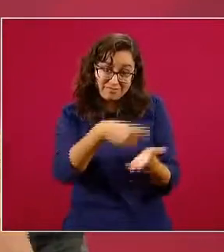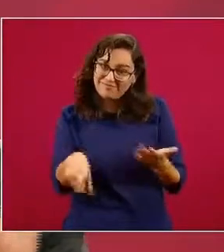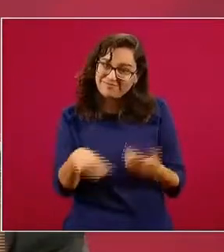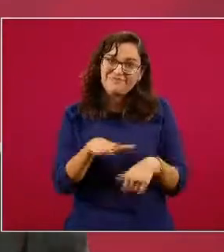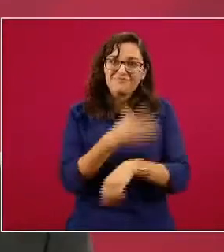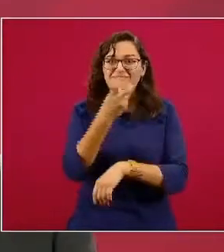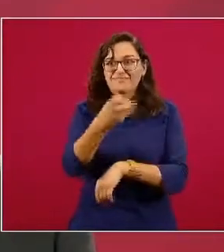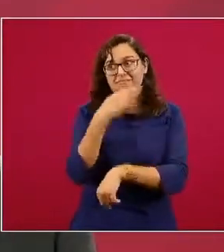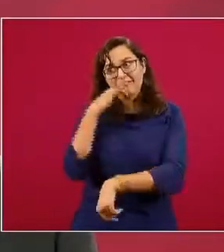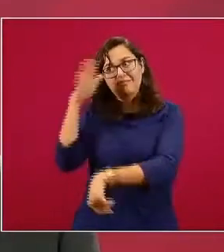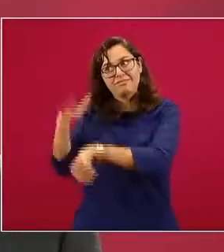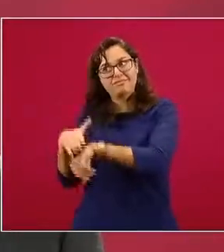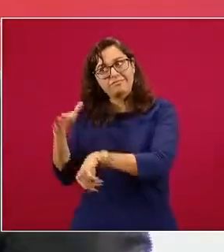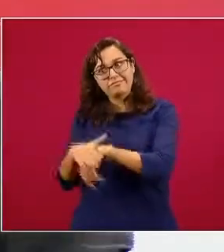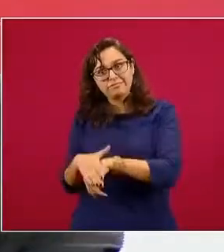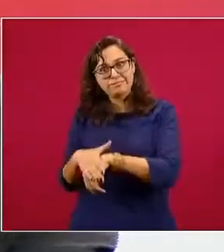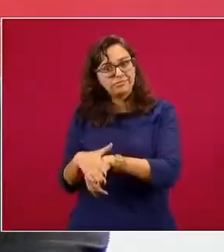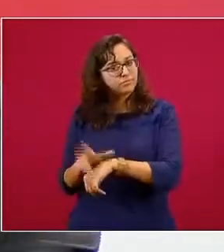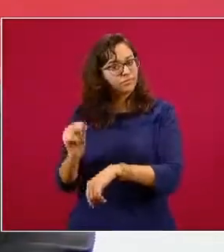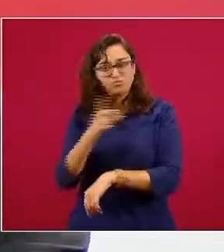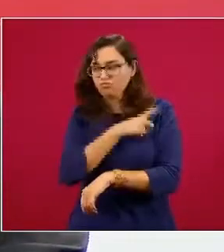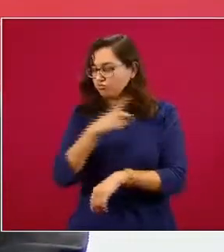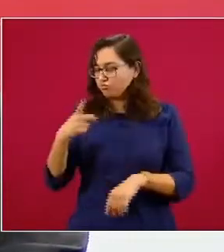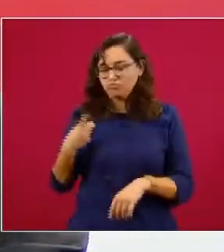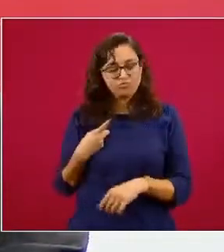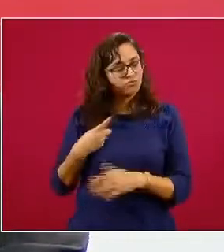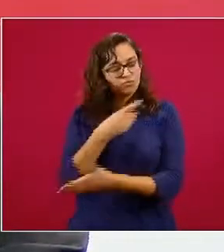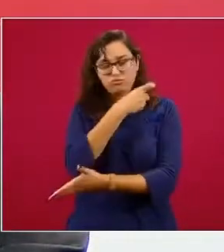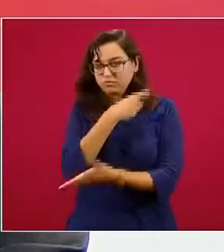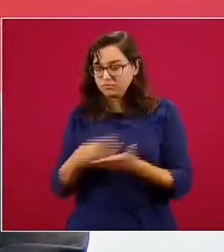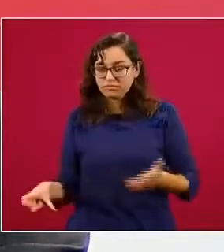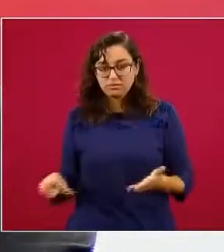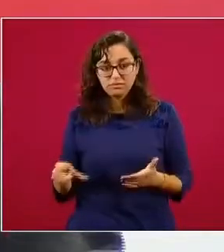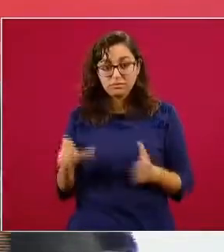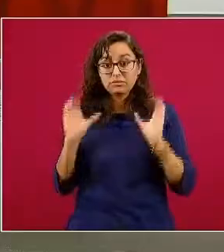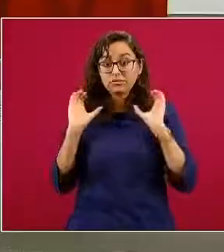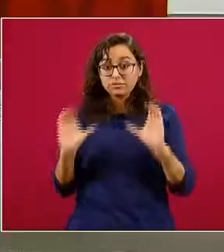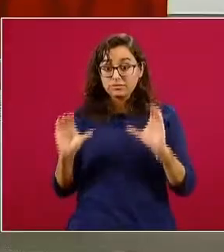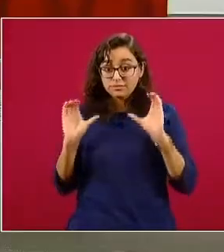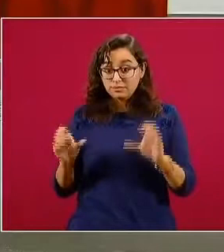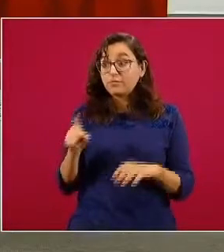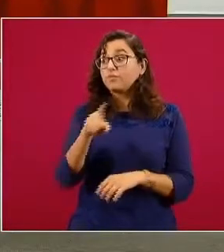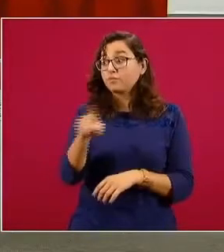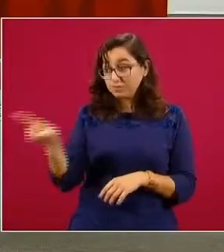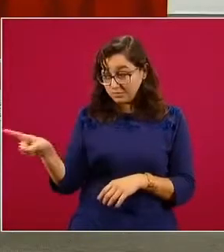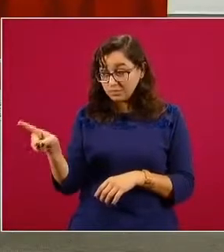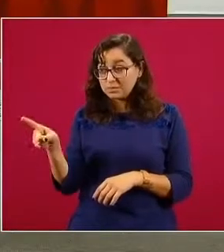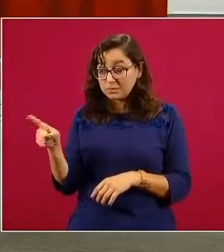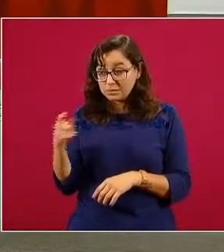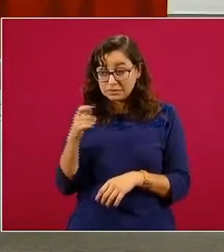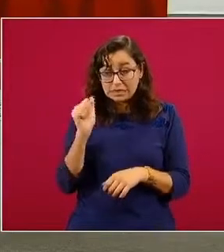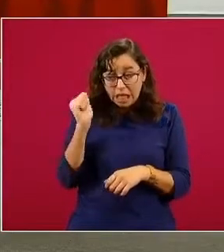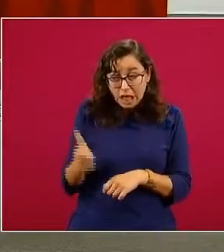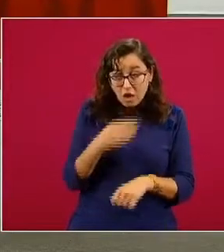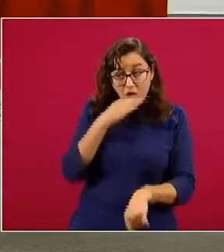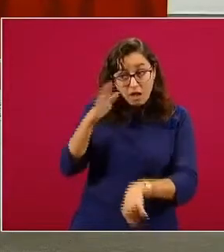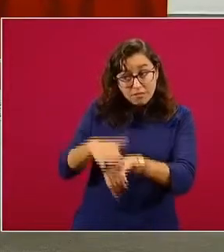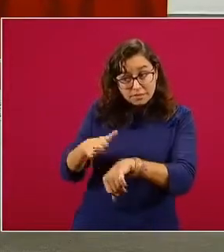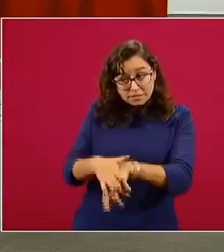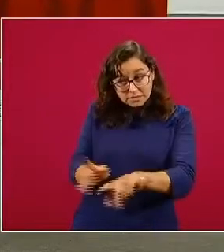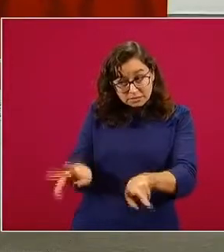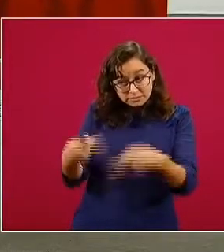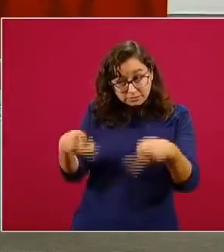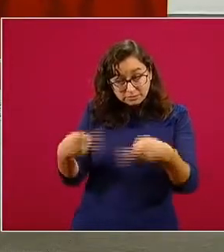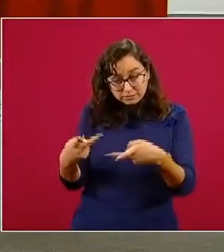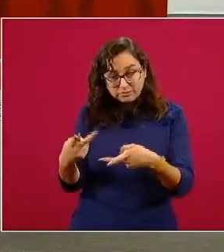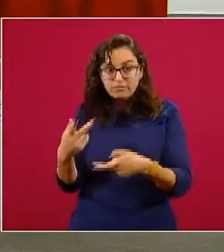alerta incluye que pedimos la colaboración para que nos hagan saber si reciben o no ofertas de estos productos